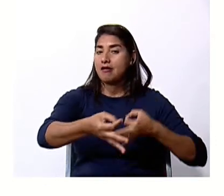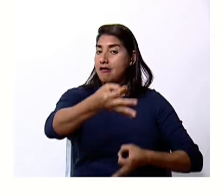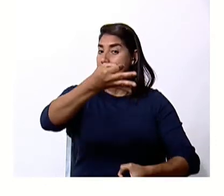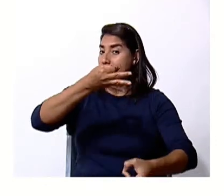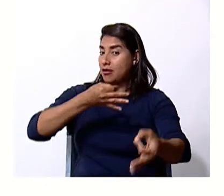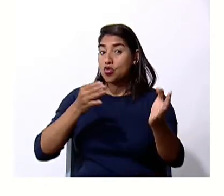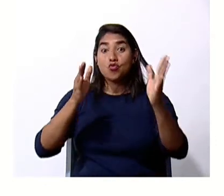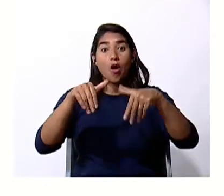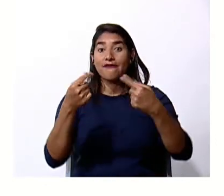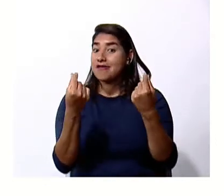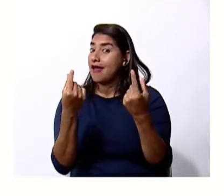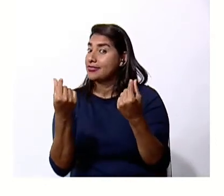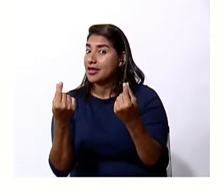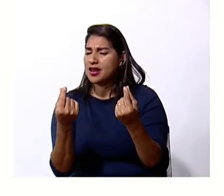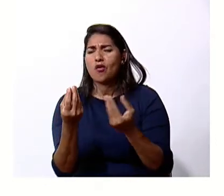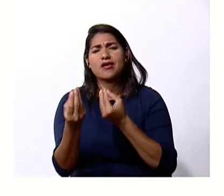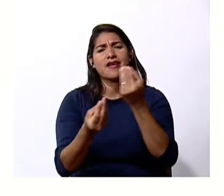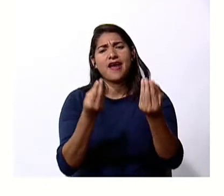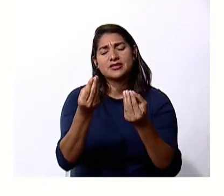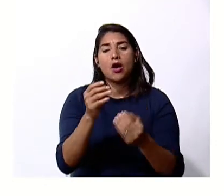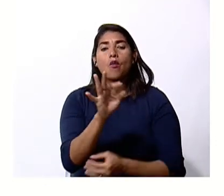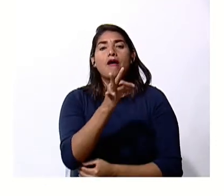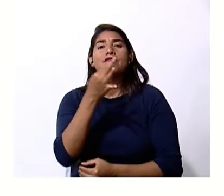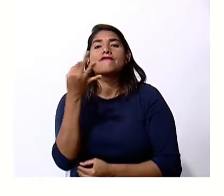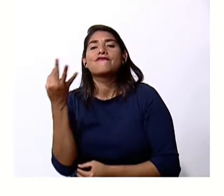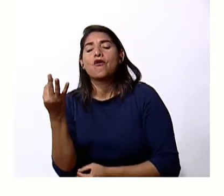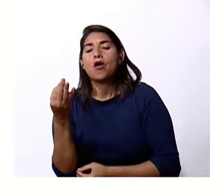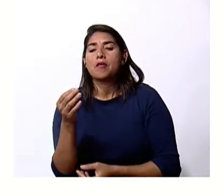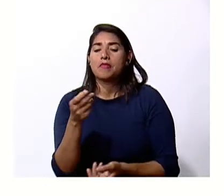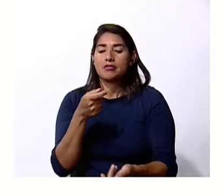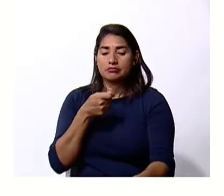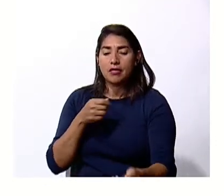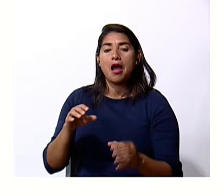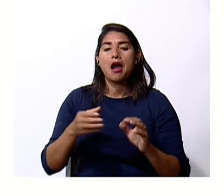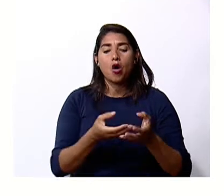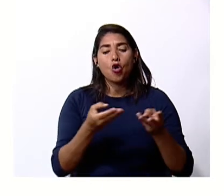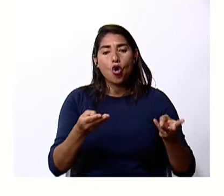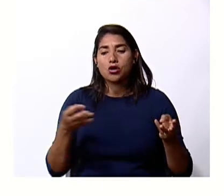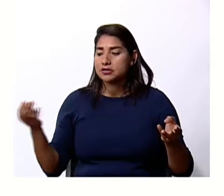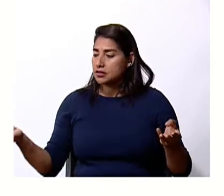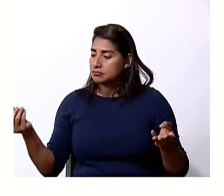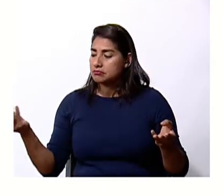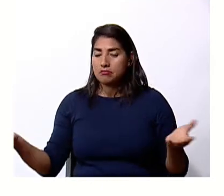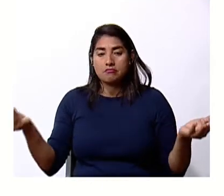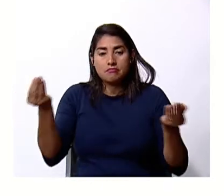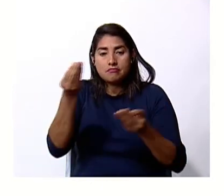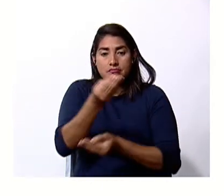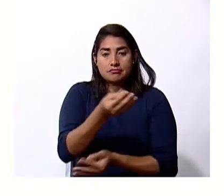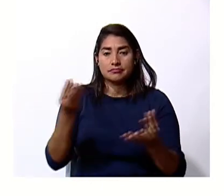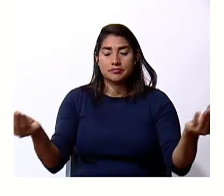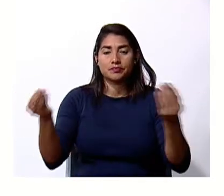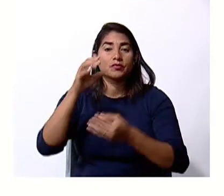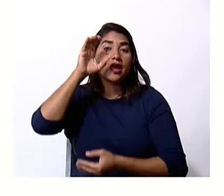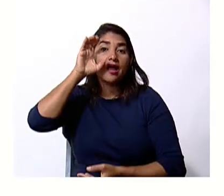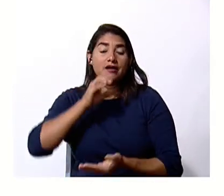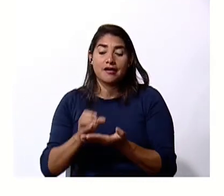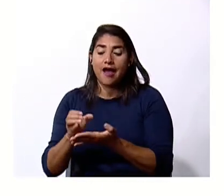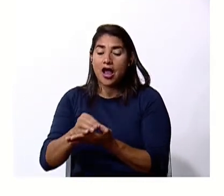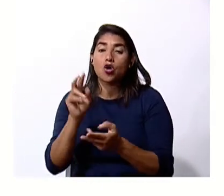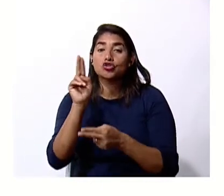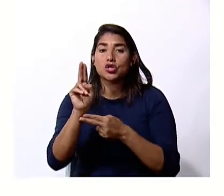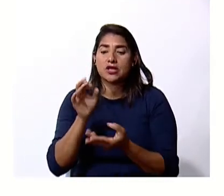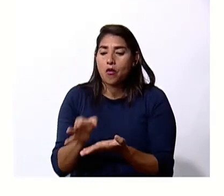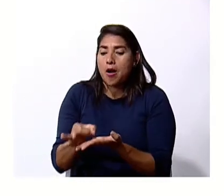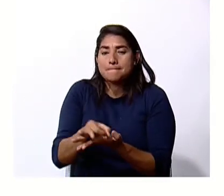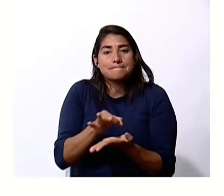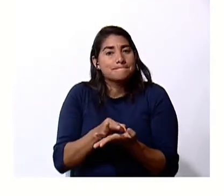no había dinero, lo que había era una forma de intercambio de productos. Y el cacao que también se utilizó como